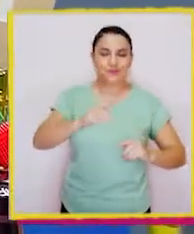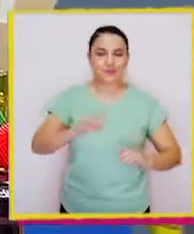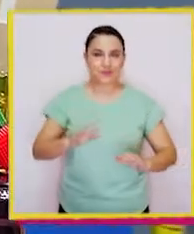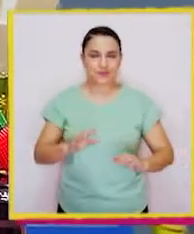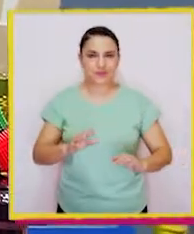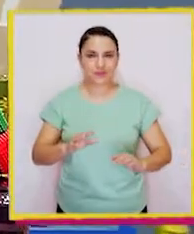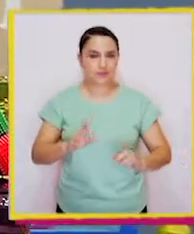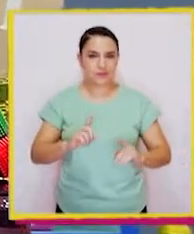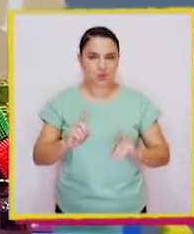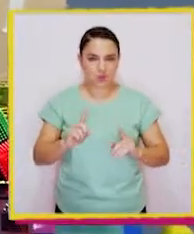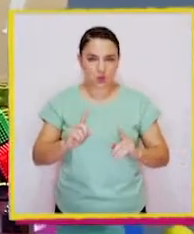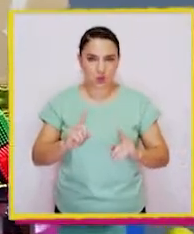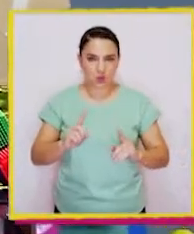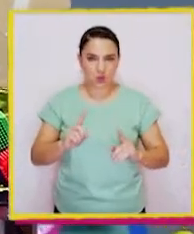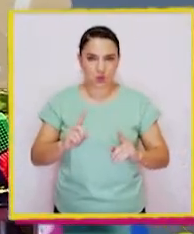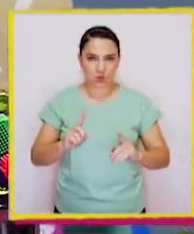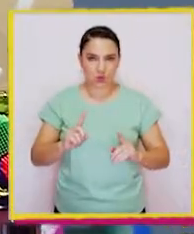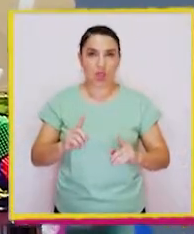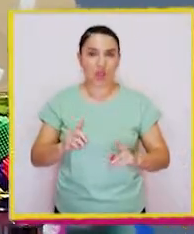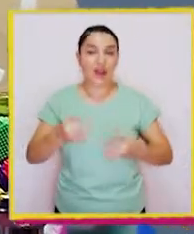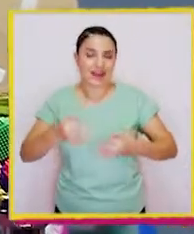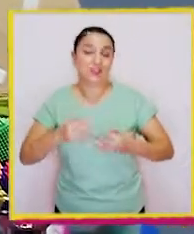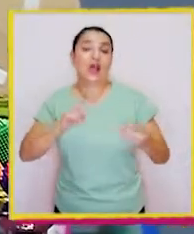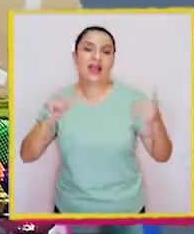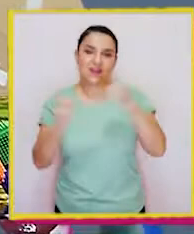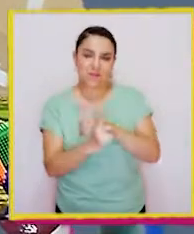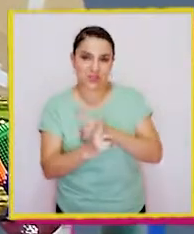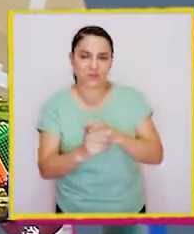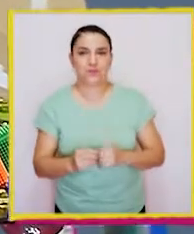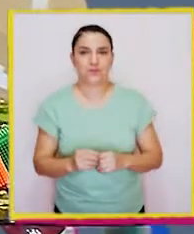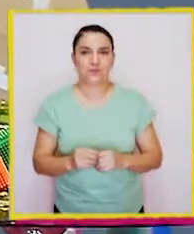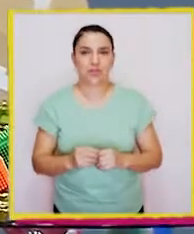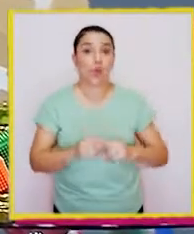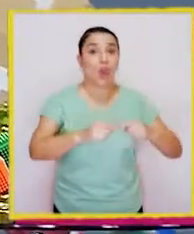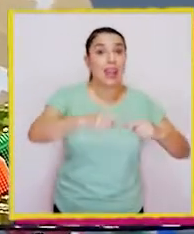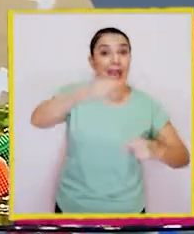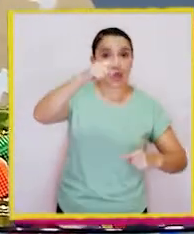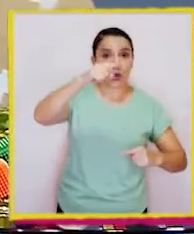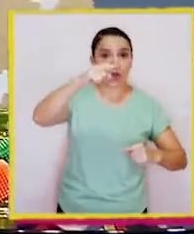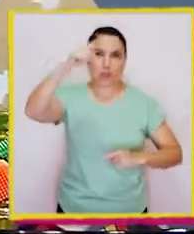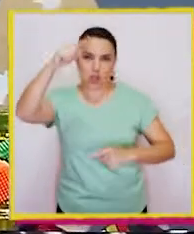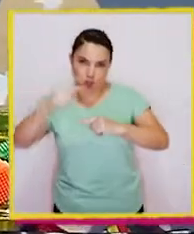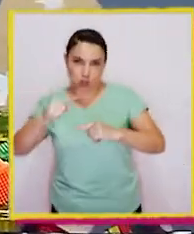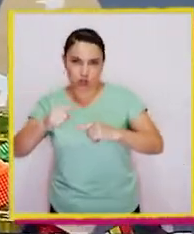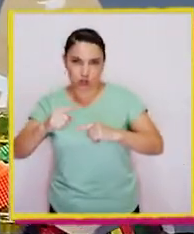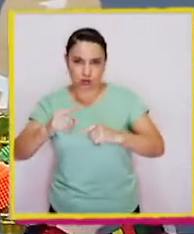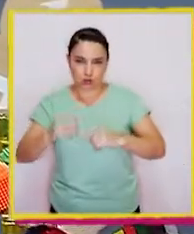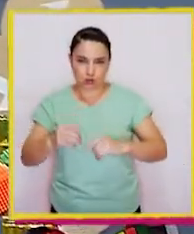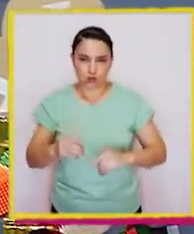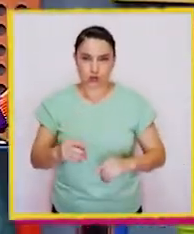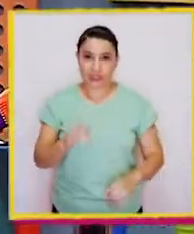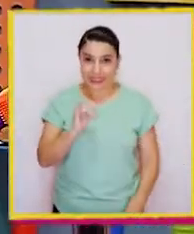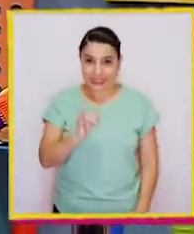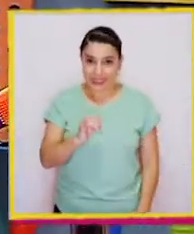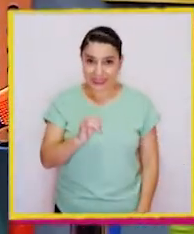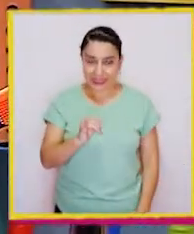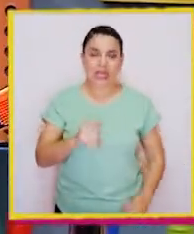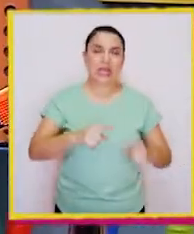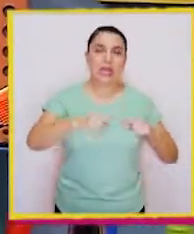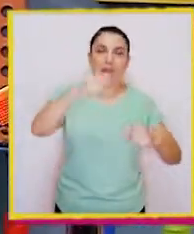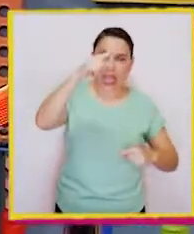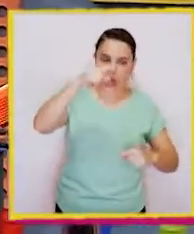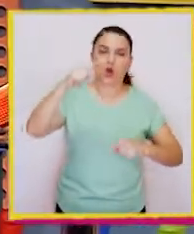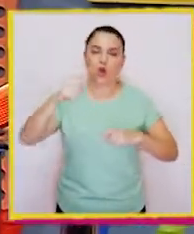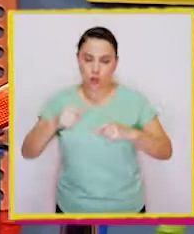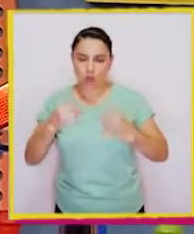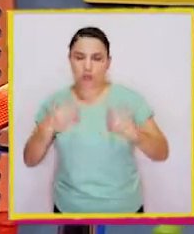corto. ¿No? ¡Ay, toda la razón, al revés! Entonces, esto es más largo y esto es más corto. Ahí sí, más